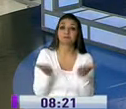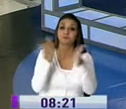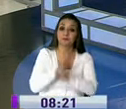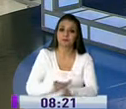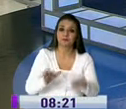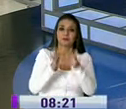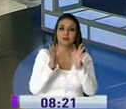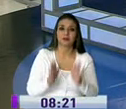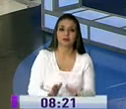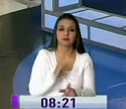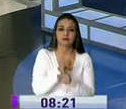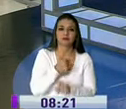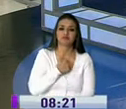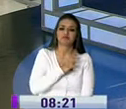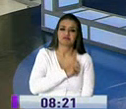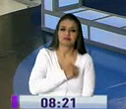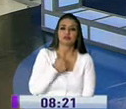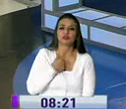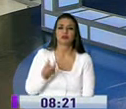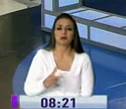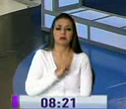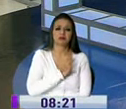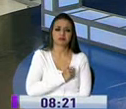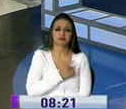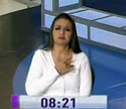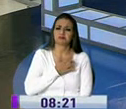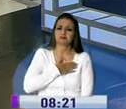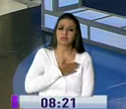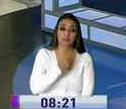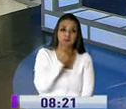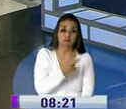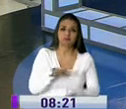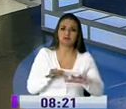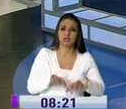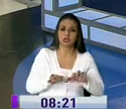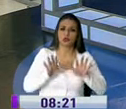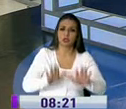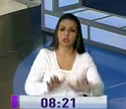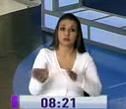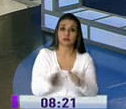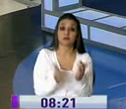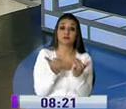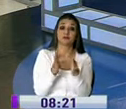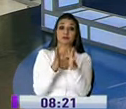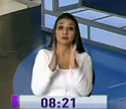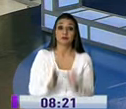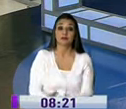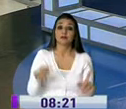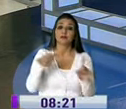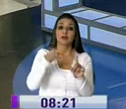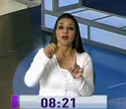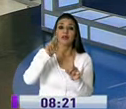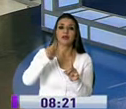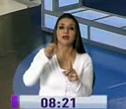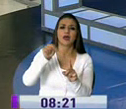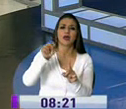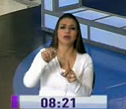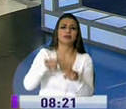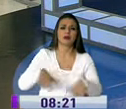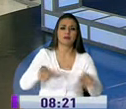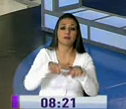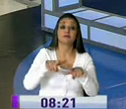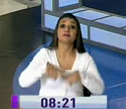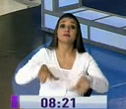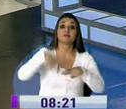a mí me destruye el corazón. A mí también, realmente me apena un montón. Sí, sí, sí. Bueno, ¿vamos con Adriana? Vamos con Adriana Rojas, ella está desde el sector